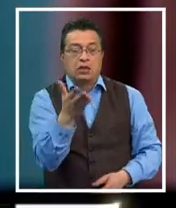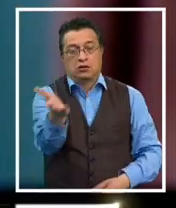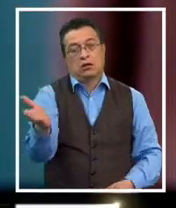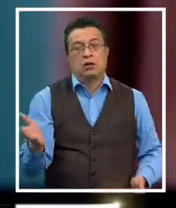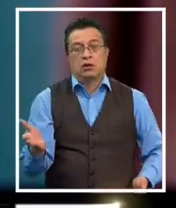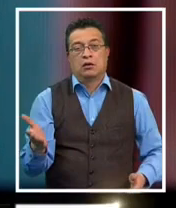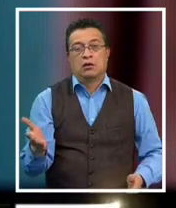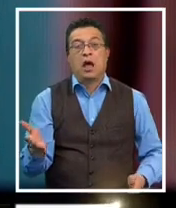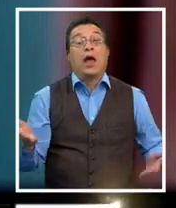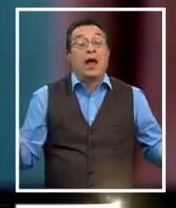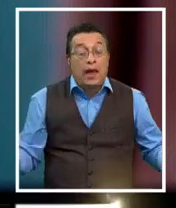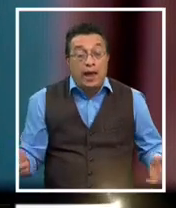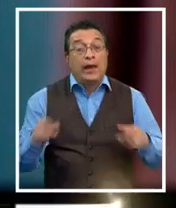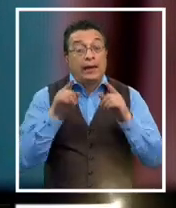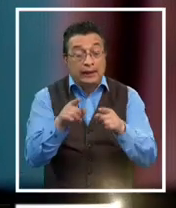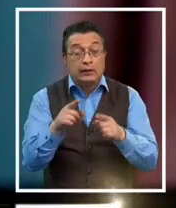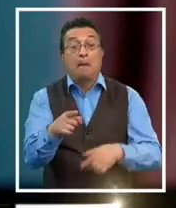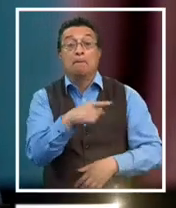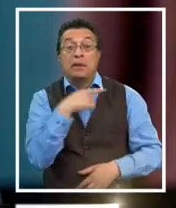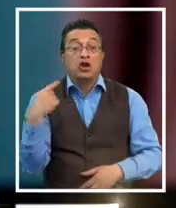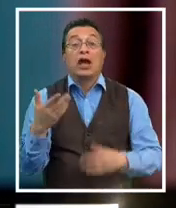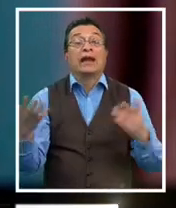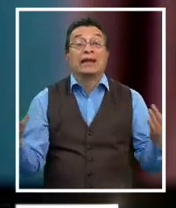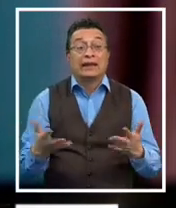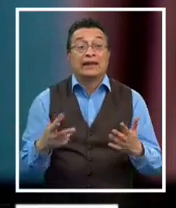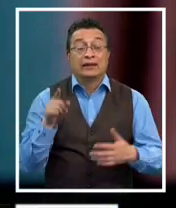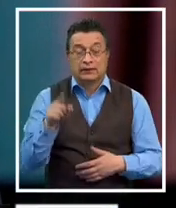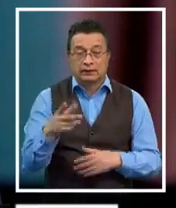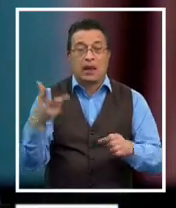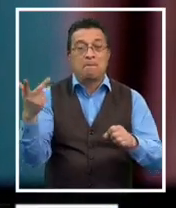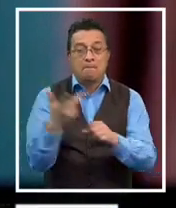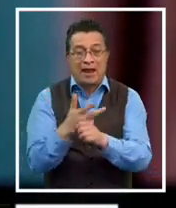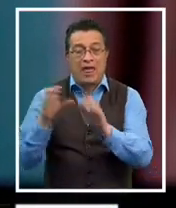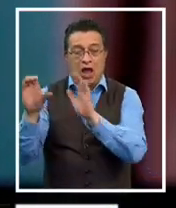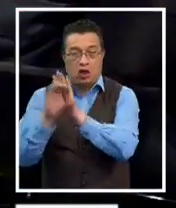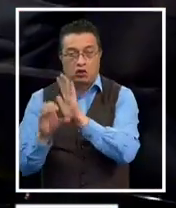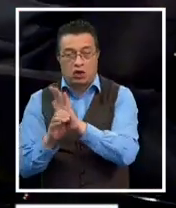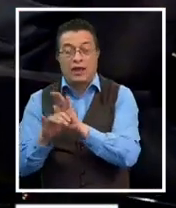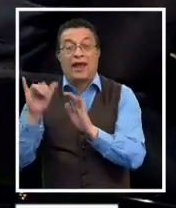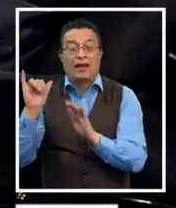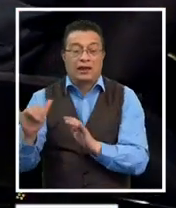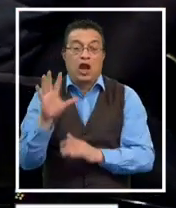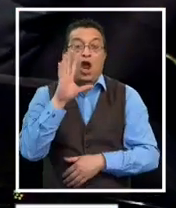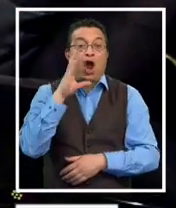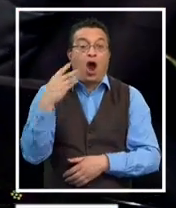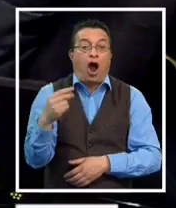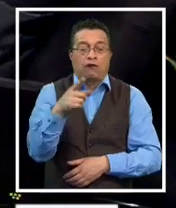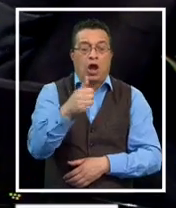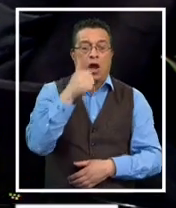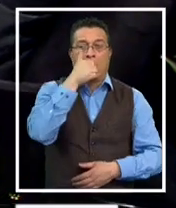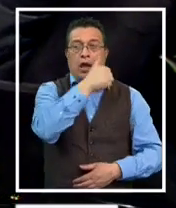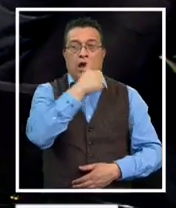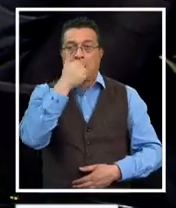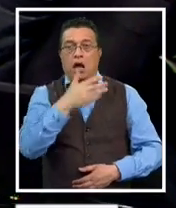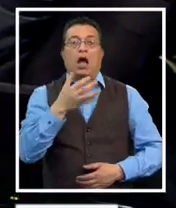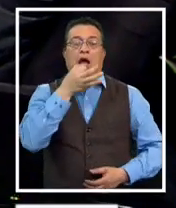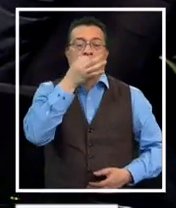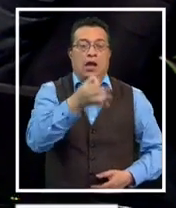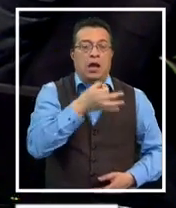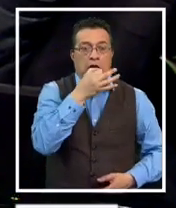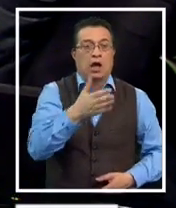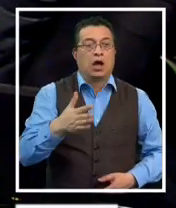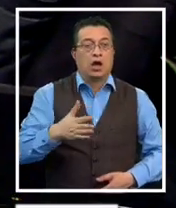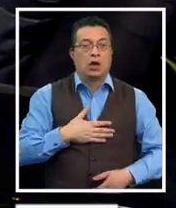pues bien lo que se derrotó hoy día fue esa mala constitución y la lógica arrogante prepotente que dice